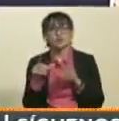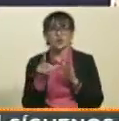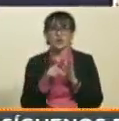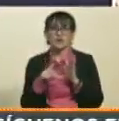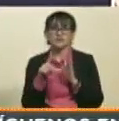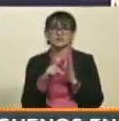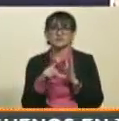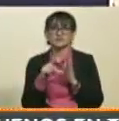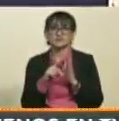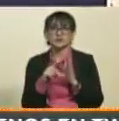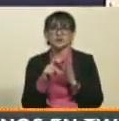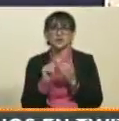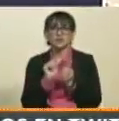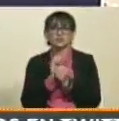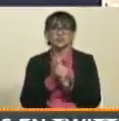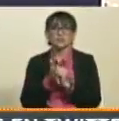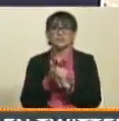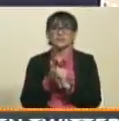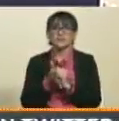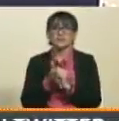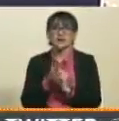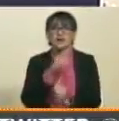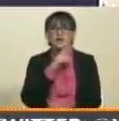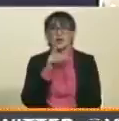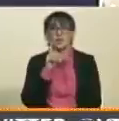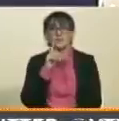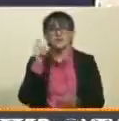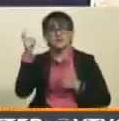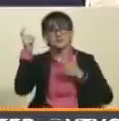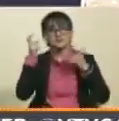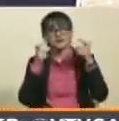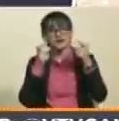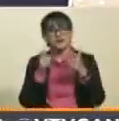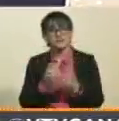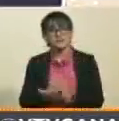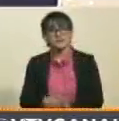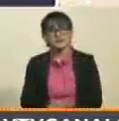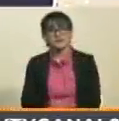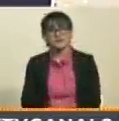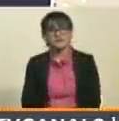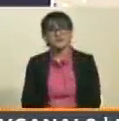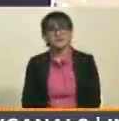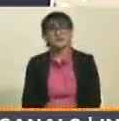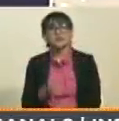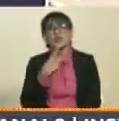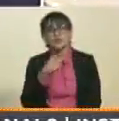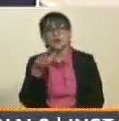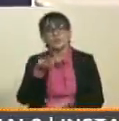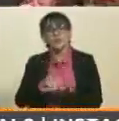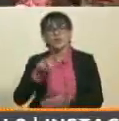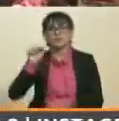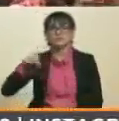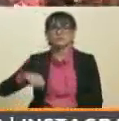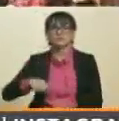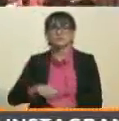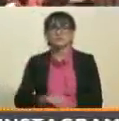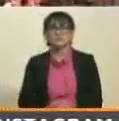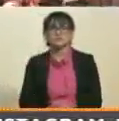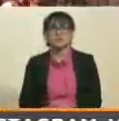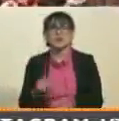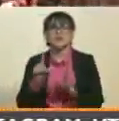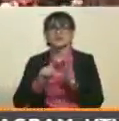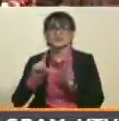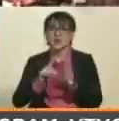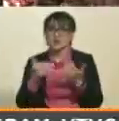liceo en Tucupita, que lleve el nombre de nuestro comandante Hugo Chávez Frías, y le dije, eso está aprobado, vamos con el liceo